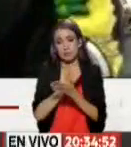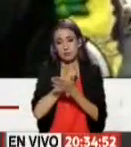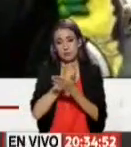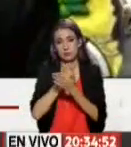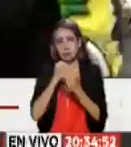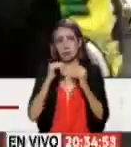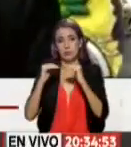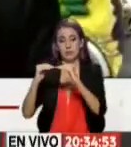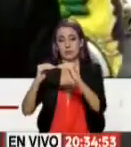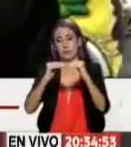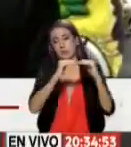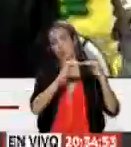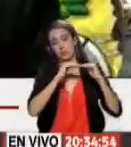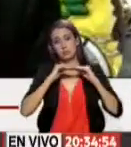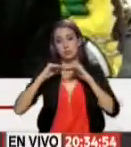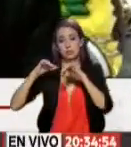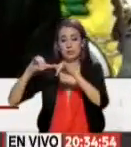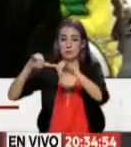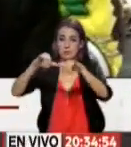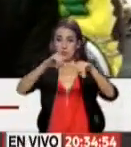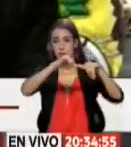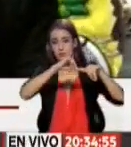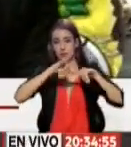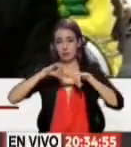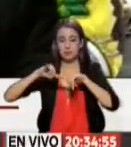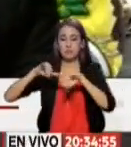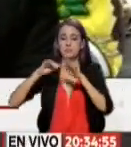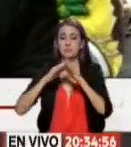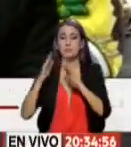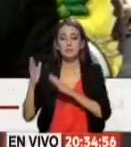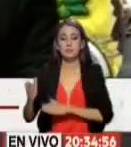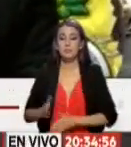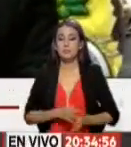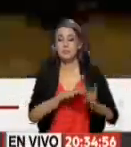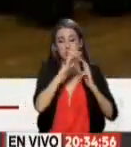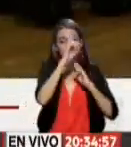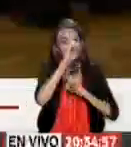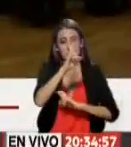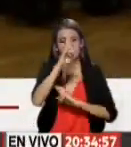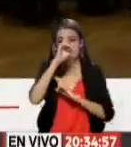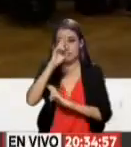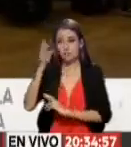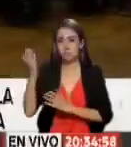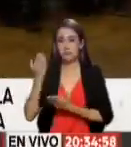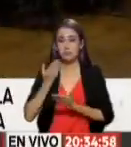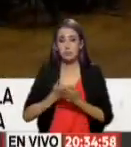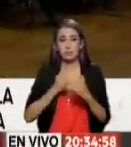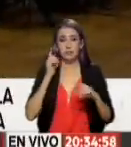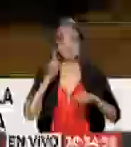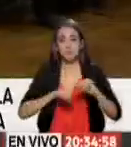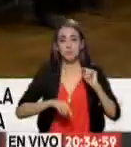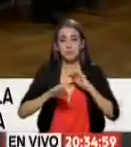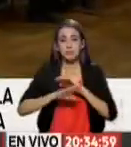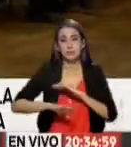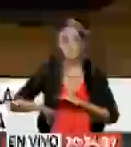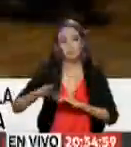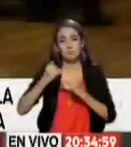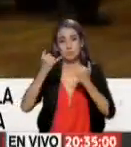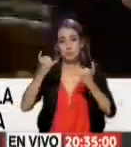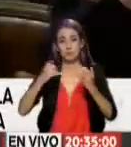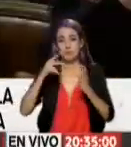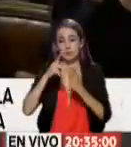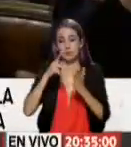que recuperen pronto su democracia y se respeten sus derechos. De este encuentro se aspira a fortalecer convenios como el